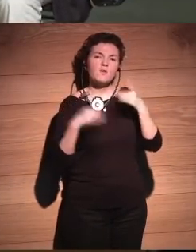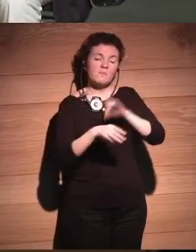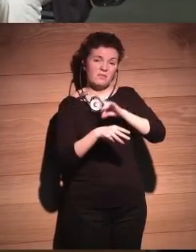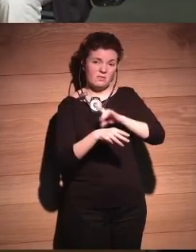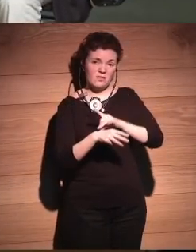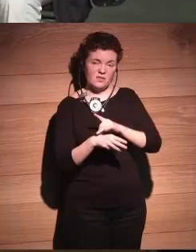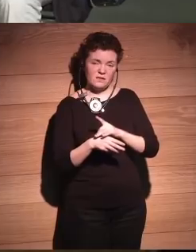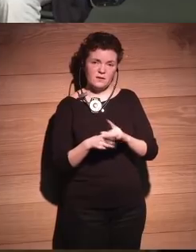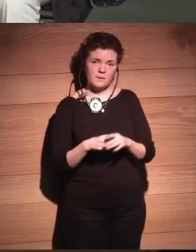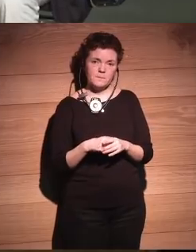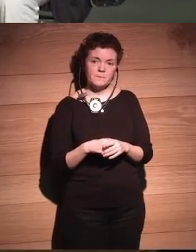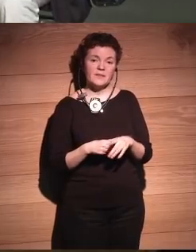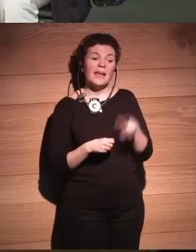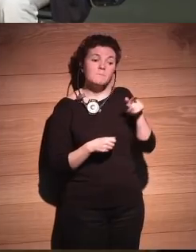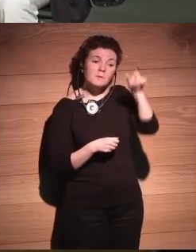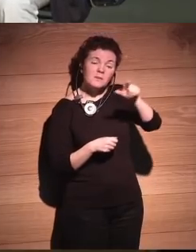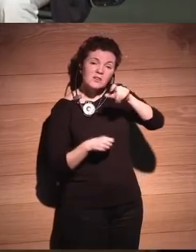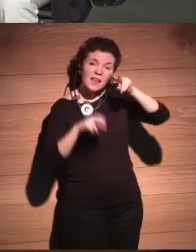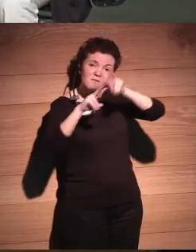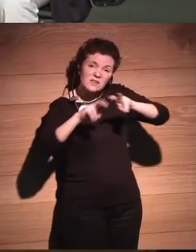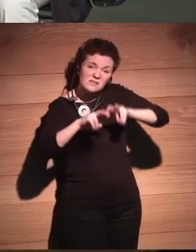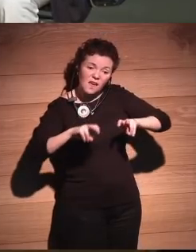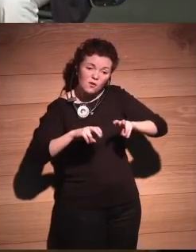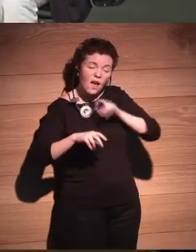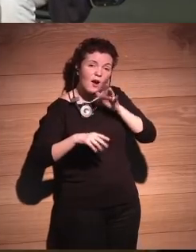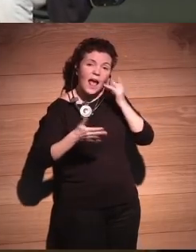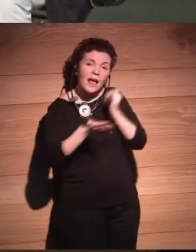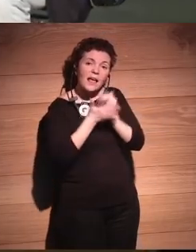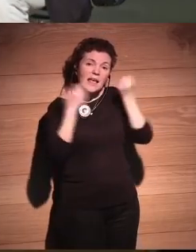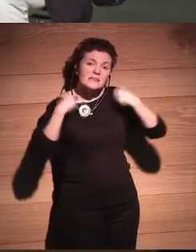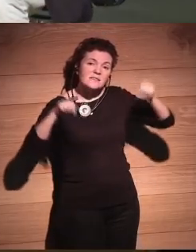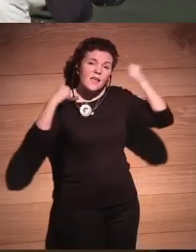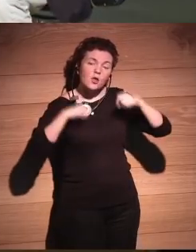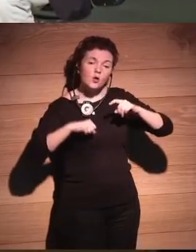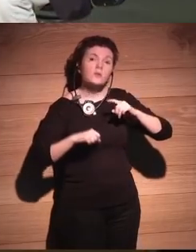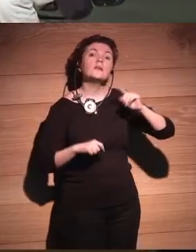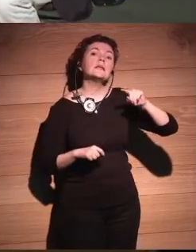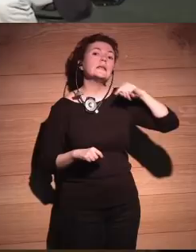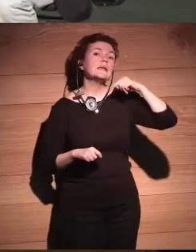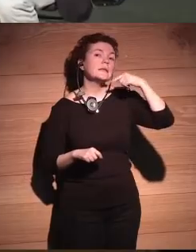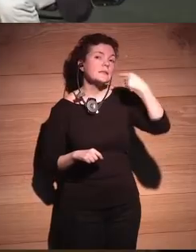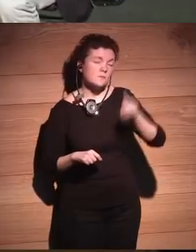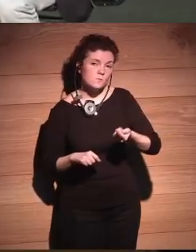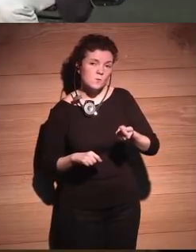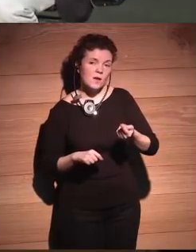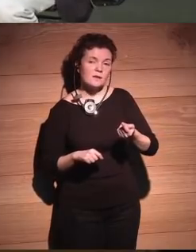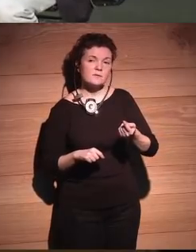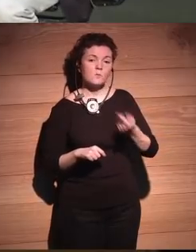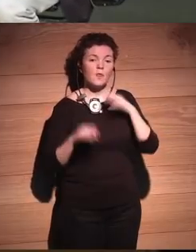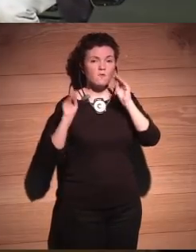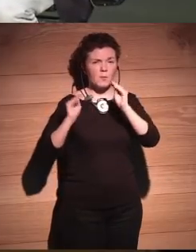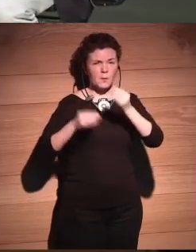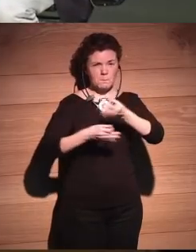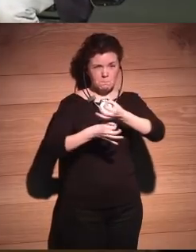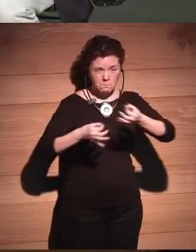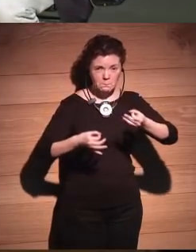Y esos investigadores que están haciendo esos ensayos sean los que después, con un poco más de formación, y